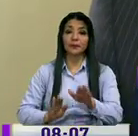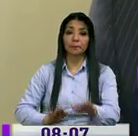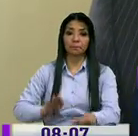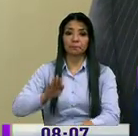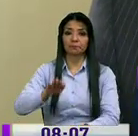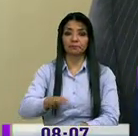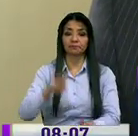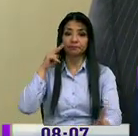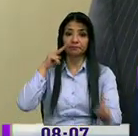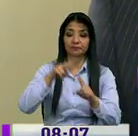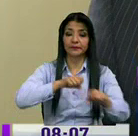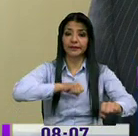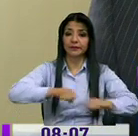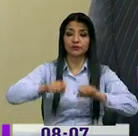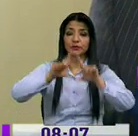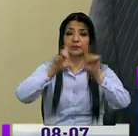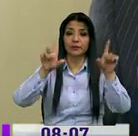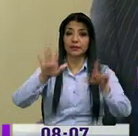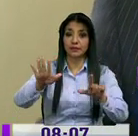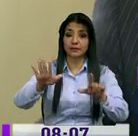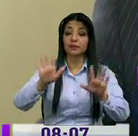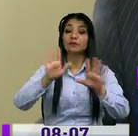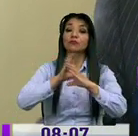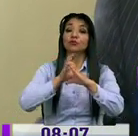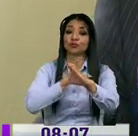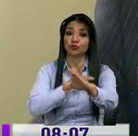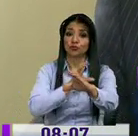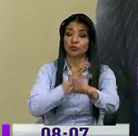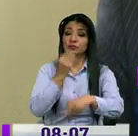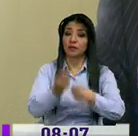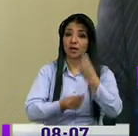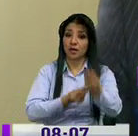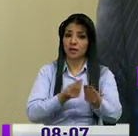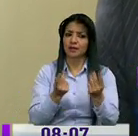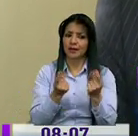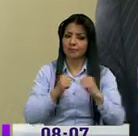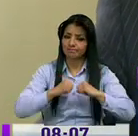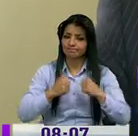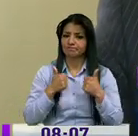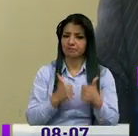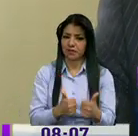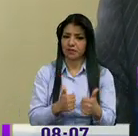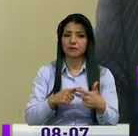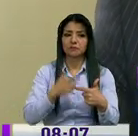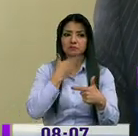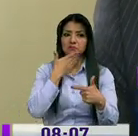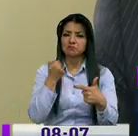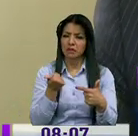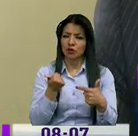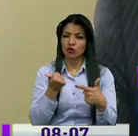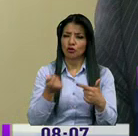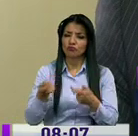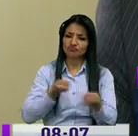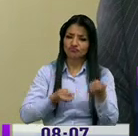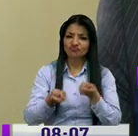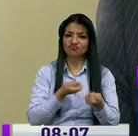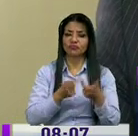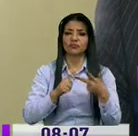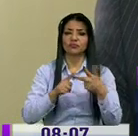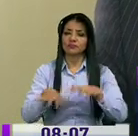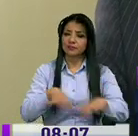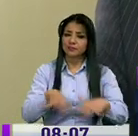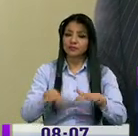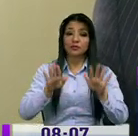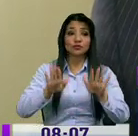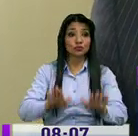visión y gestión empresarial a las operadoras, lo que les va a permitir ser más eficientes, tener mejores rendimientos en lo que